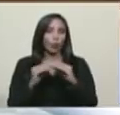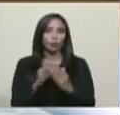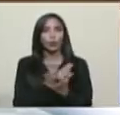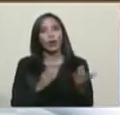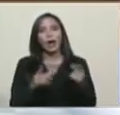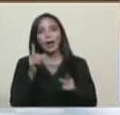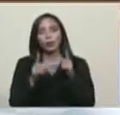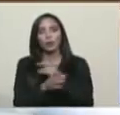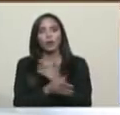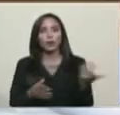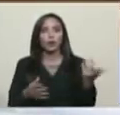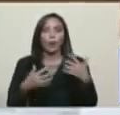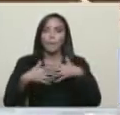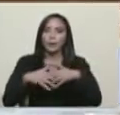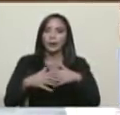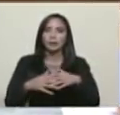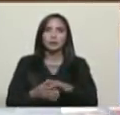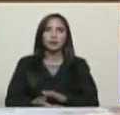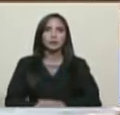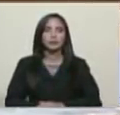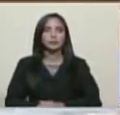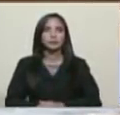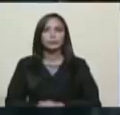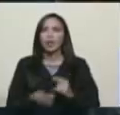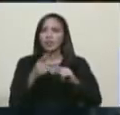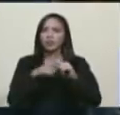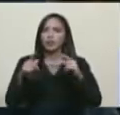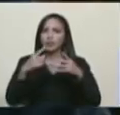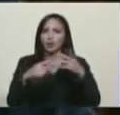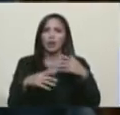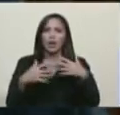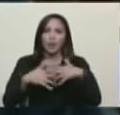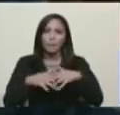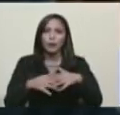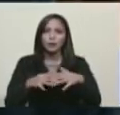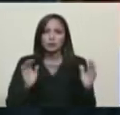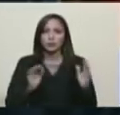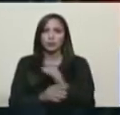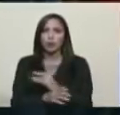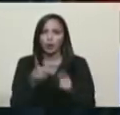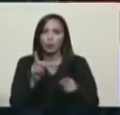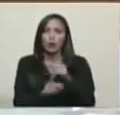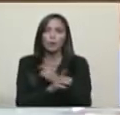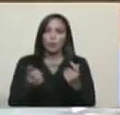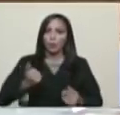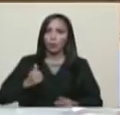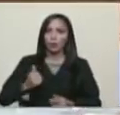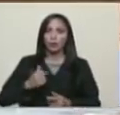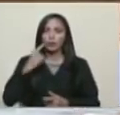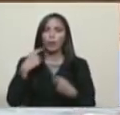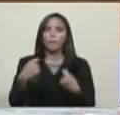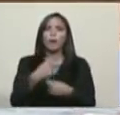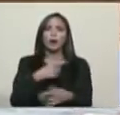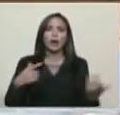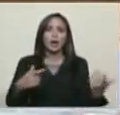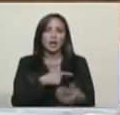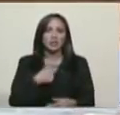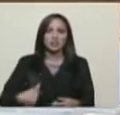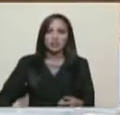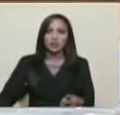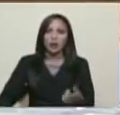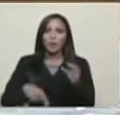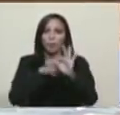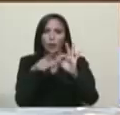a nombrar ninguna alibaba creo que hay una hora existe ahora usted puede pagar en yuanes en alibaba